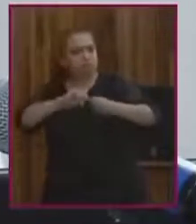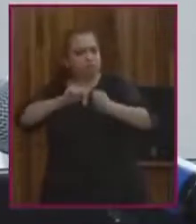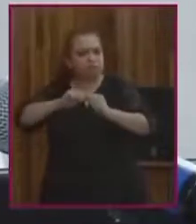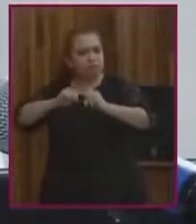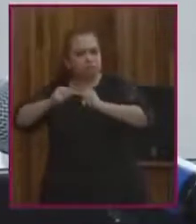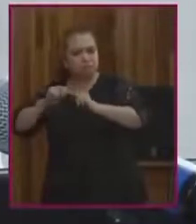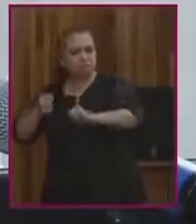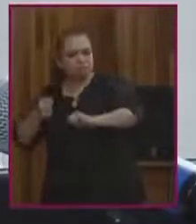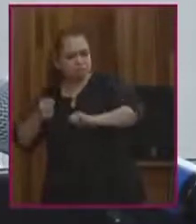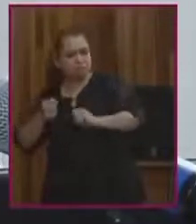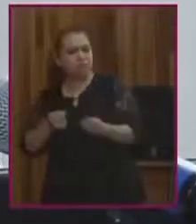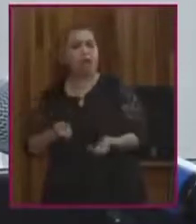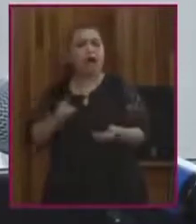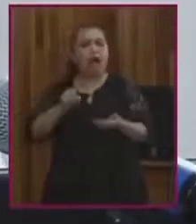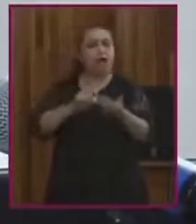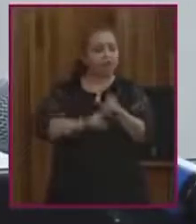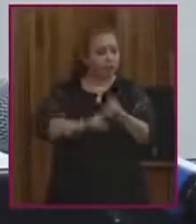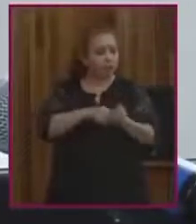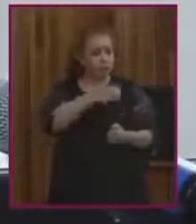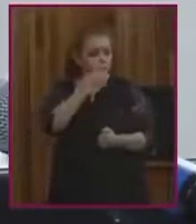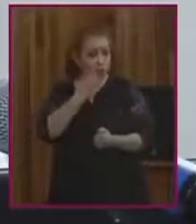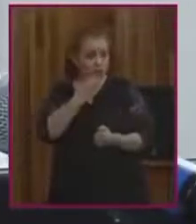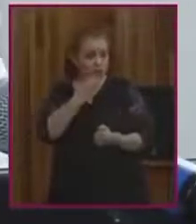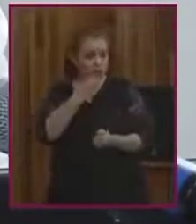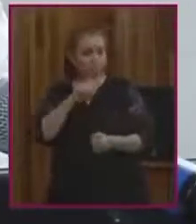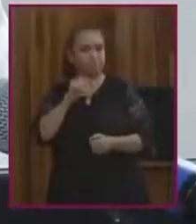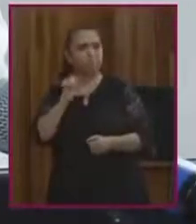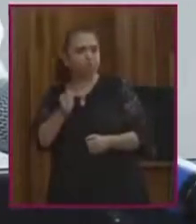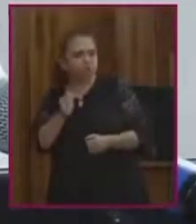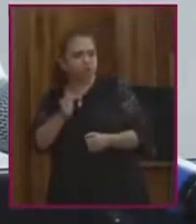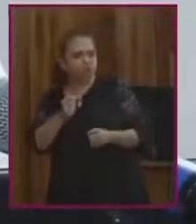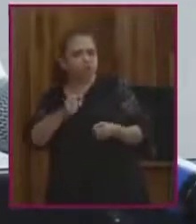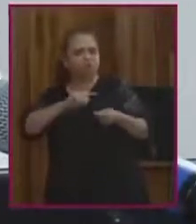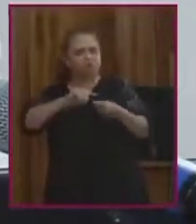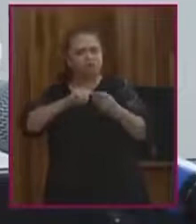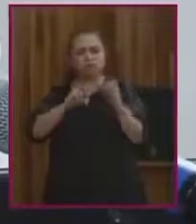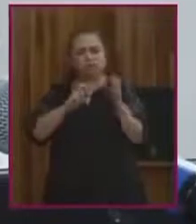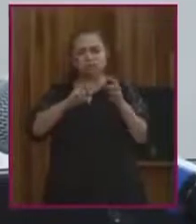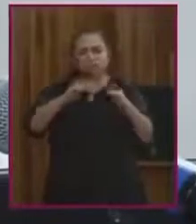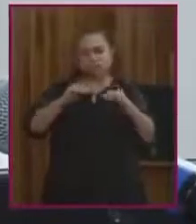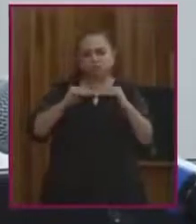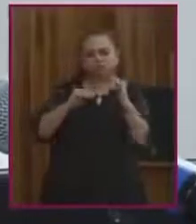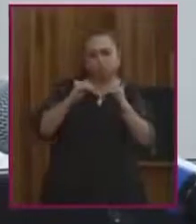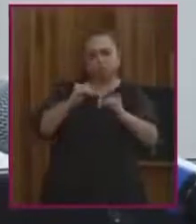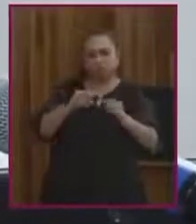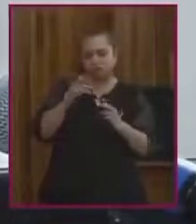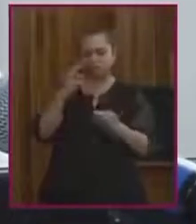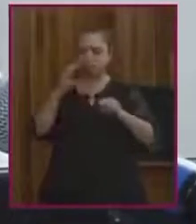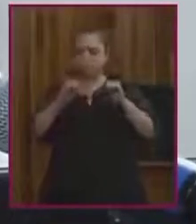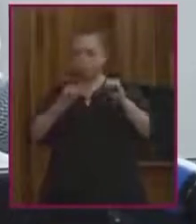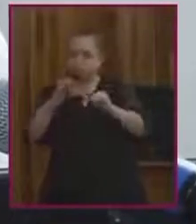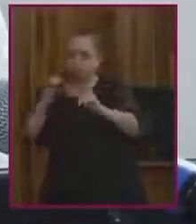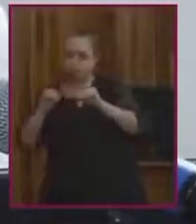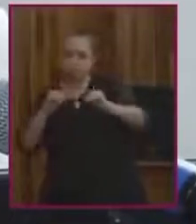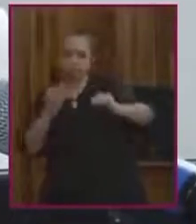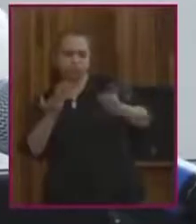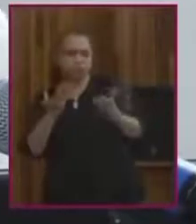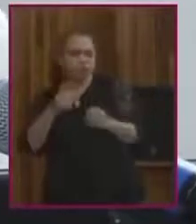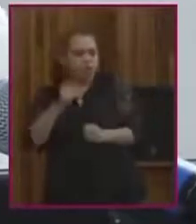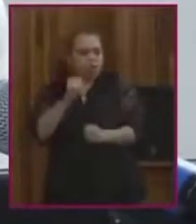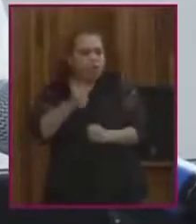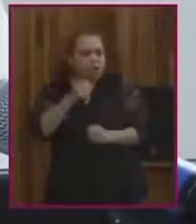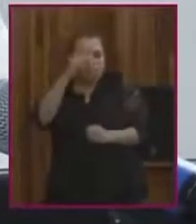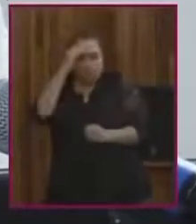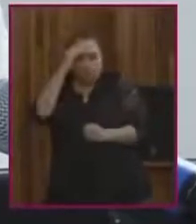solo son posibles al interior de la escuela, porque estos son los que estructuran los pensamientos, los que estructuran las relaciones, los que dan la posibilidad